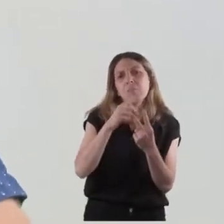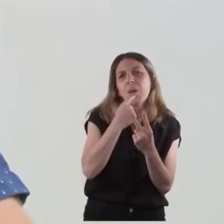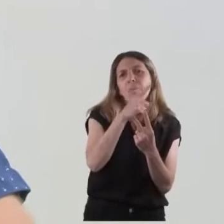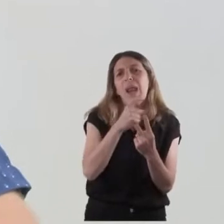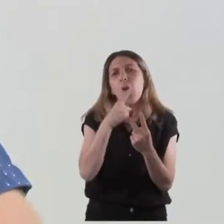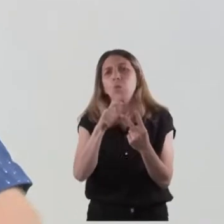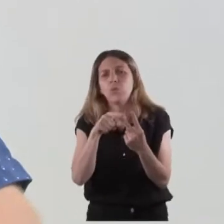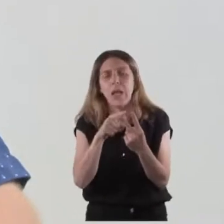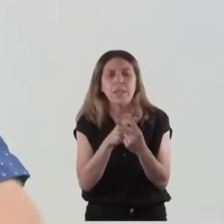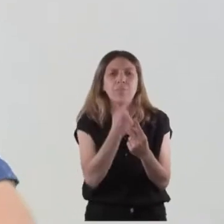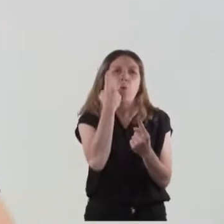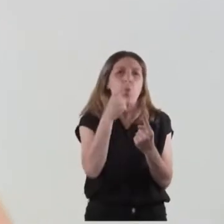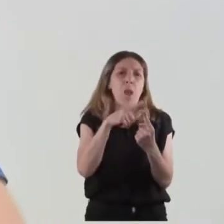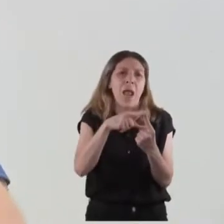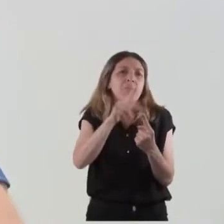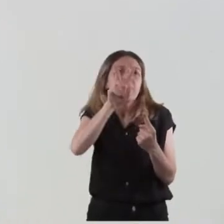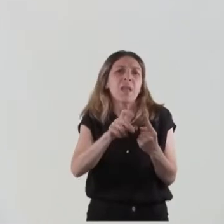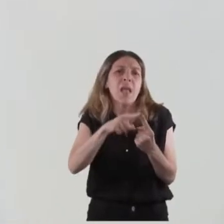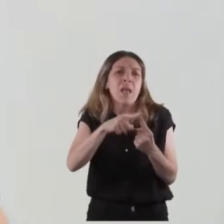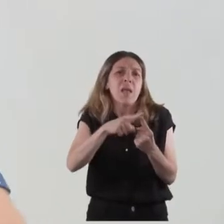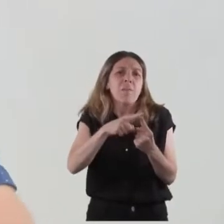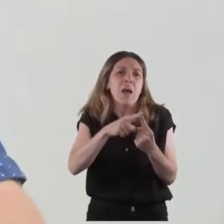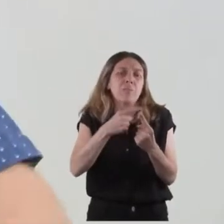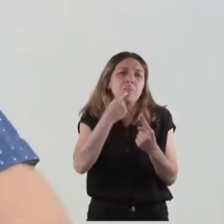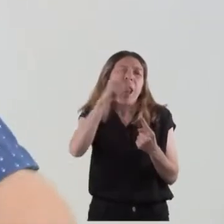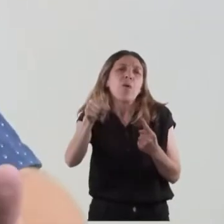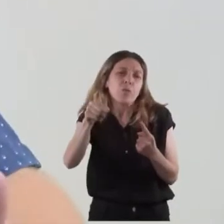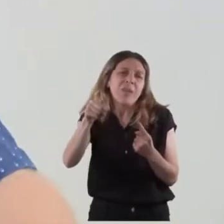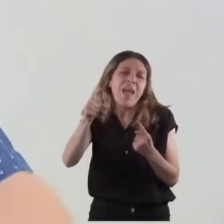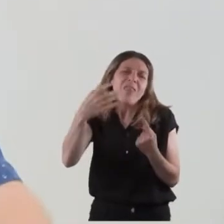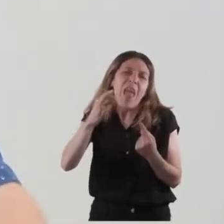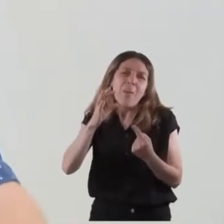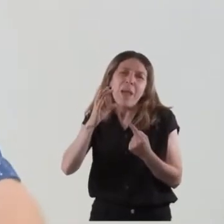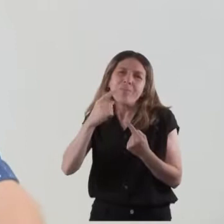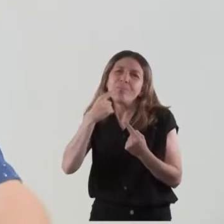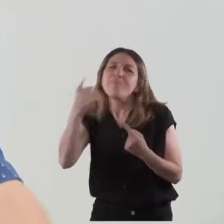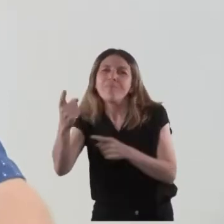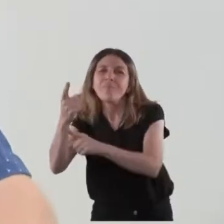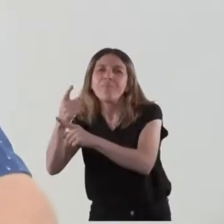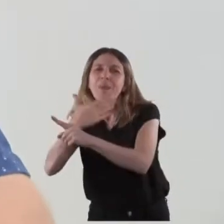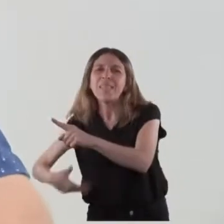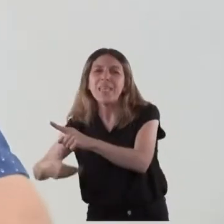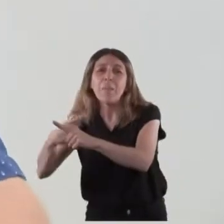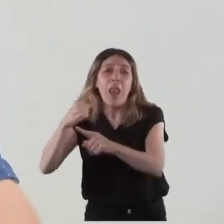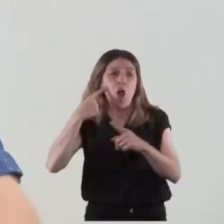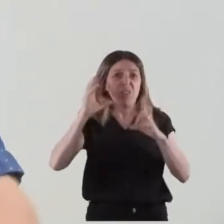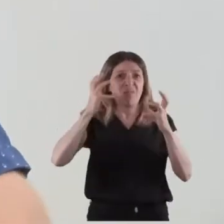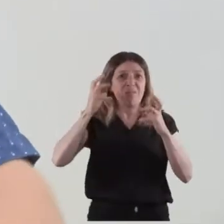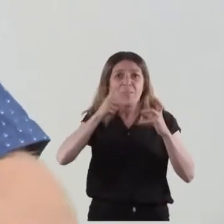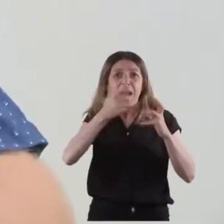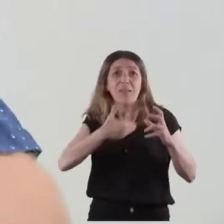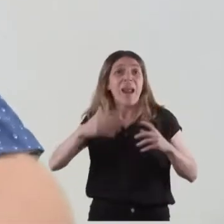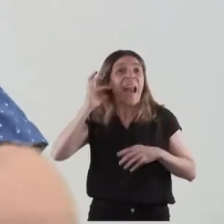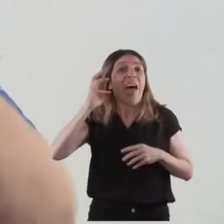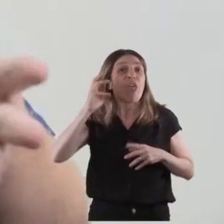sobre dos temas la primera quizá le corresponde hacérsela al presidente pero las radios no podemos parece hacerle preguntas al presidente en la